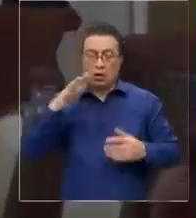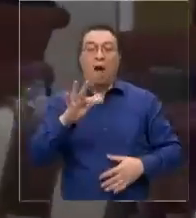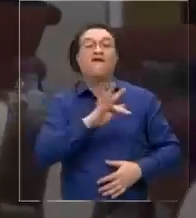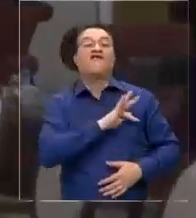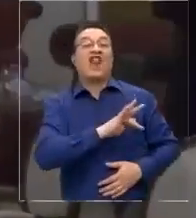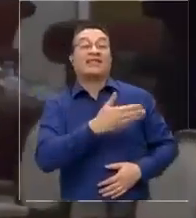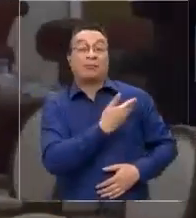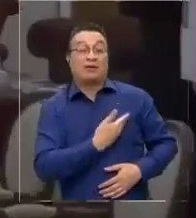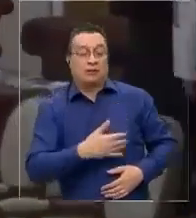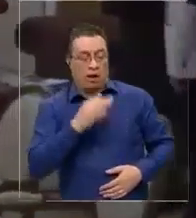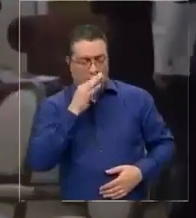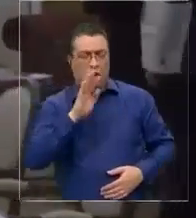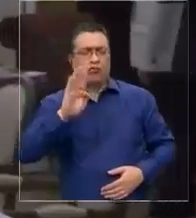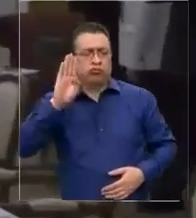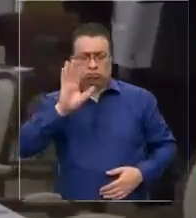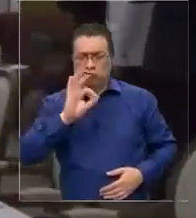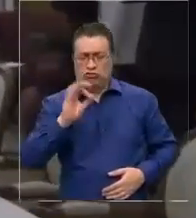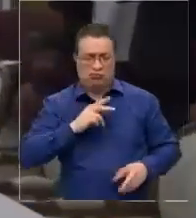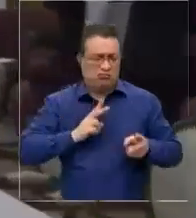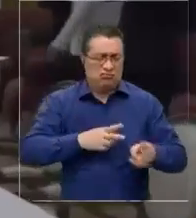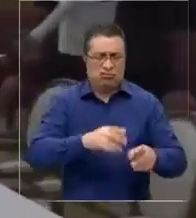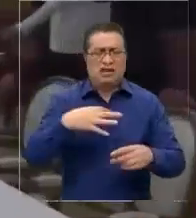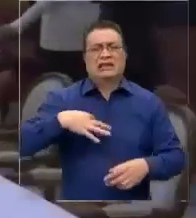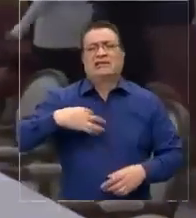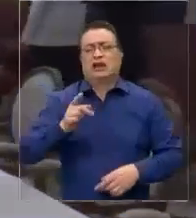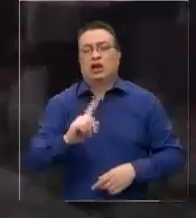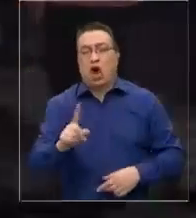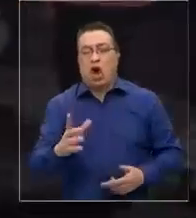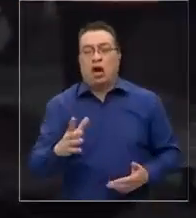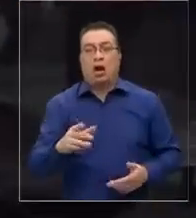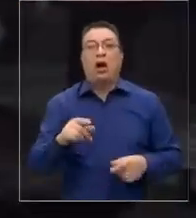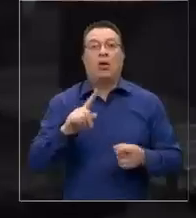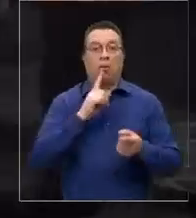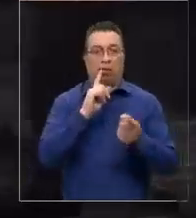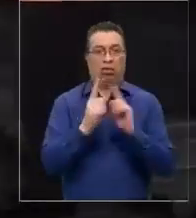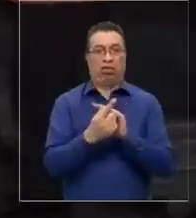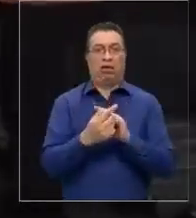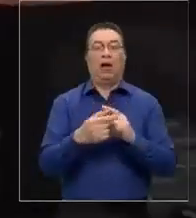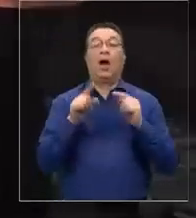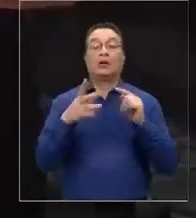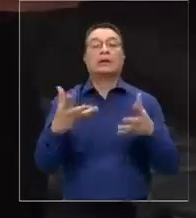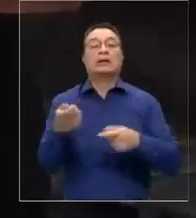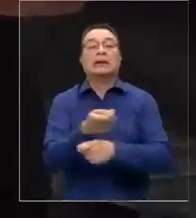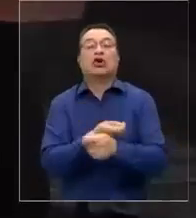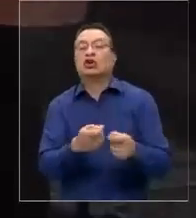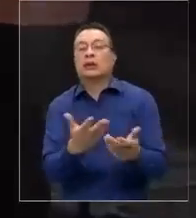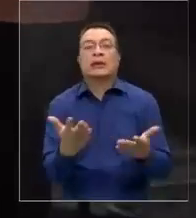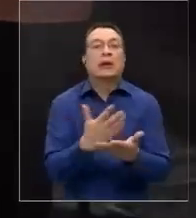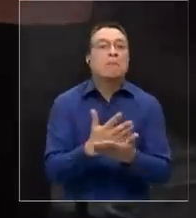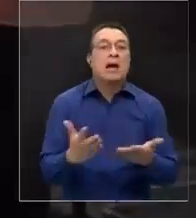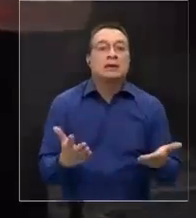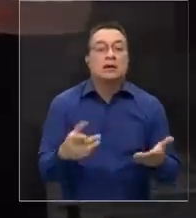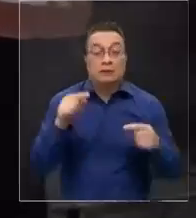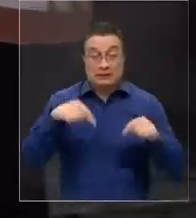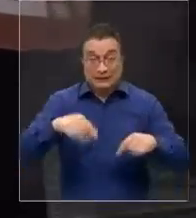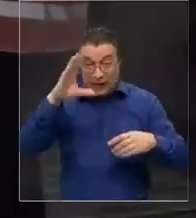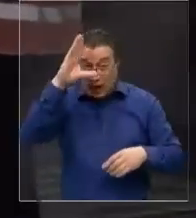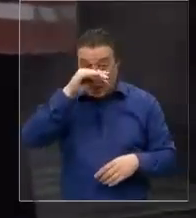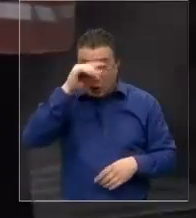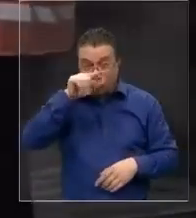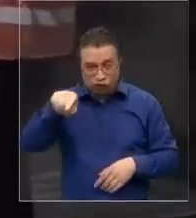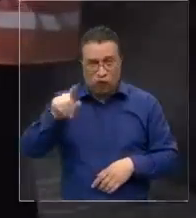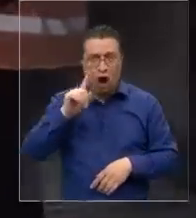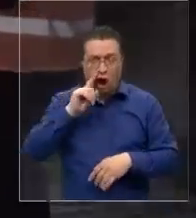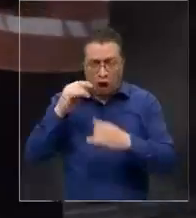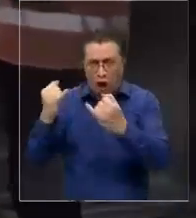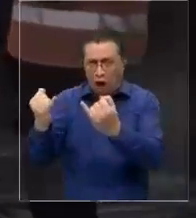Francia, Emmanuel Macron, a no realizar. Ese es un elemento para tener en cuenta. ¿Qué pasa con las negociaciones? Otro elemento importante esta noche, la información de